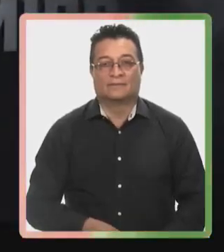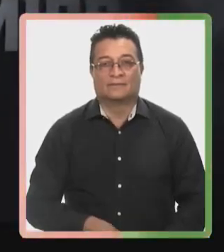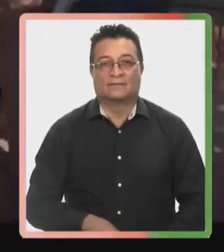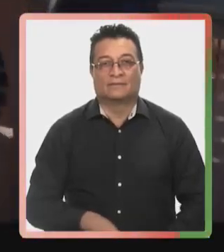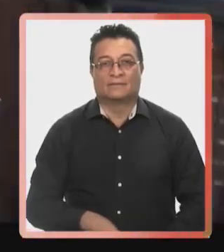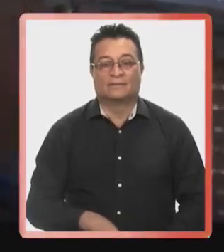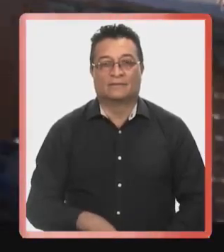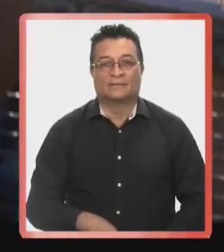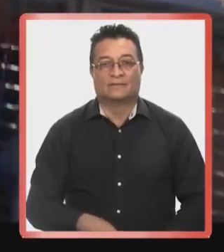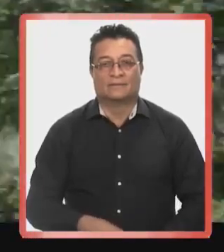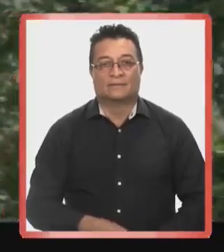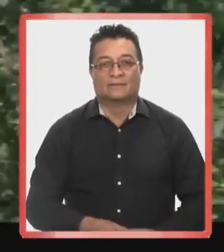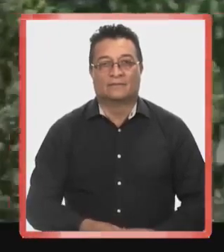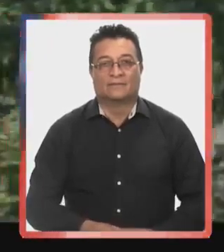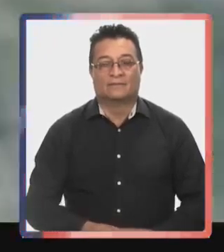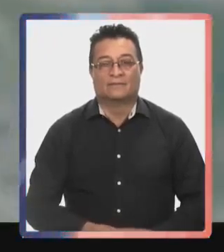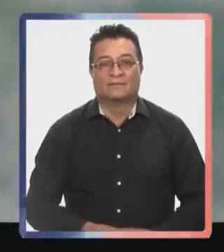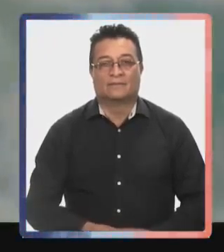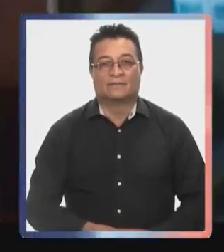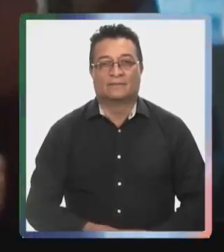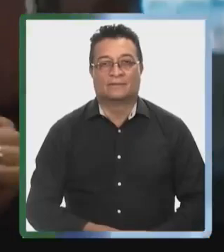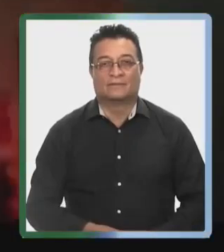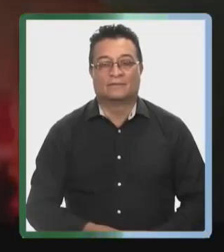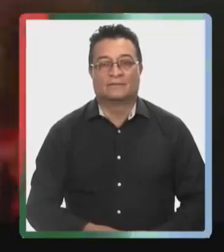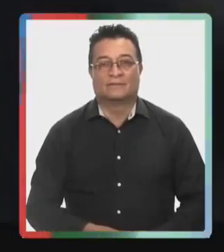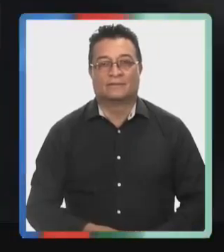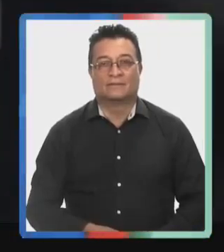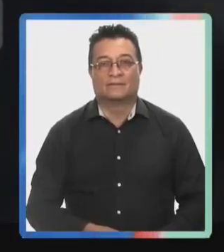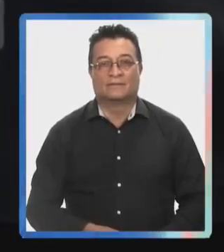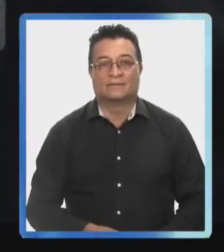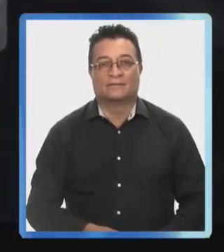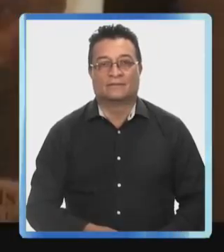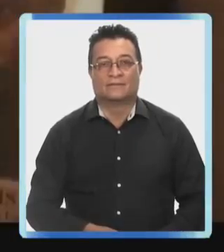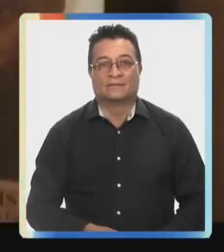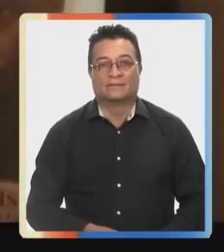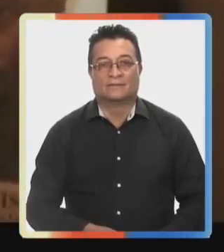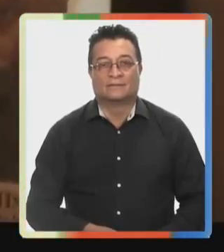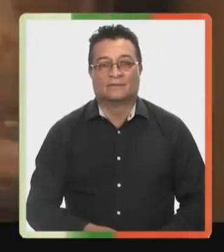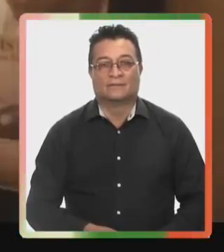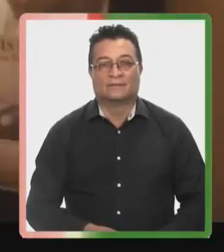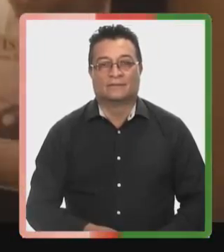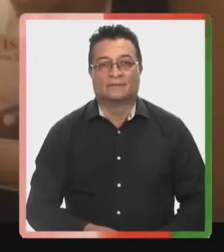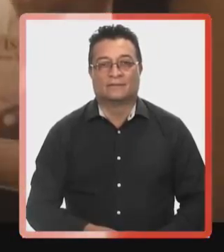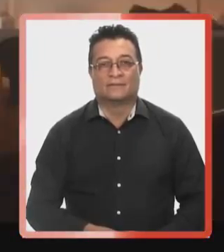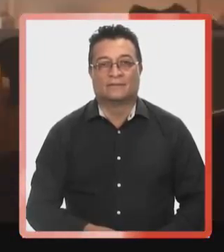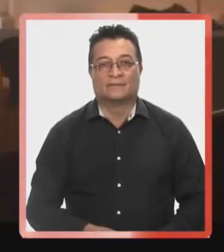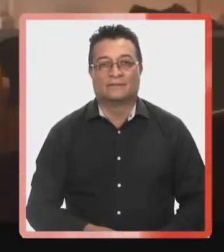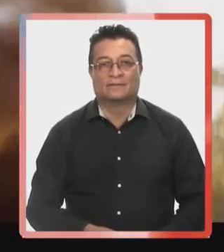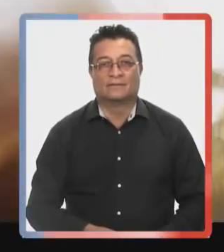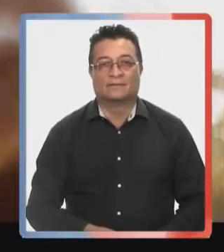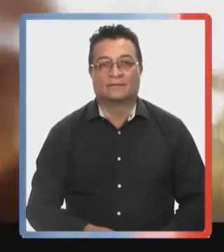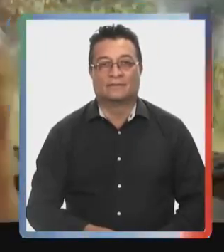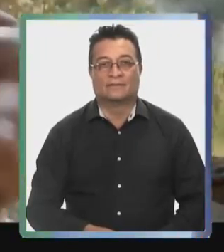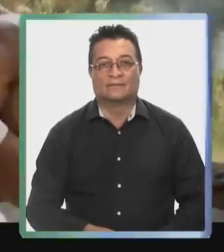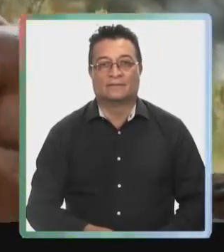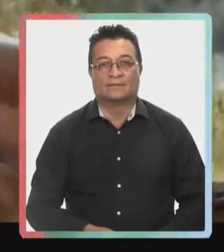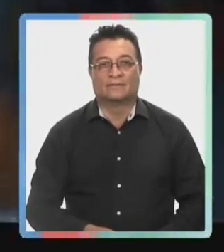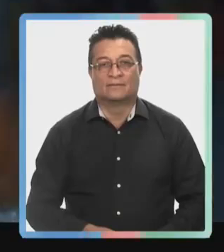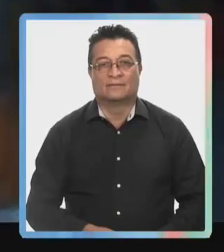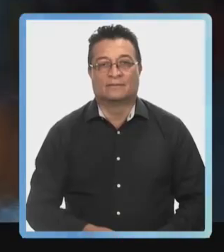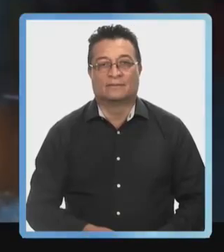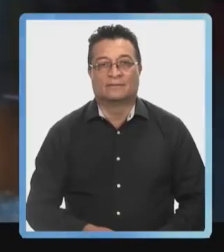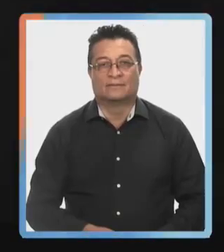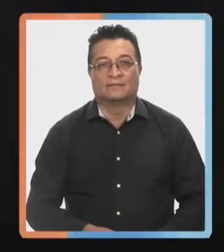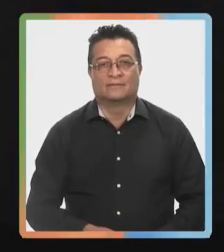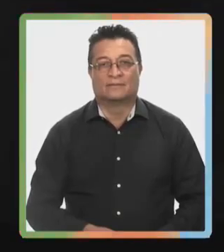These are family ties, I recognize mine, I know that they need me. Traumatic stress, watch it manifest, got my only fear, I ain't scared of death. Did you hear me